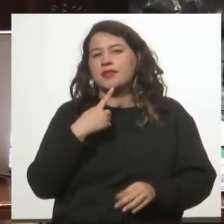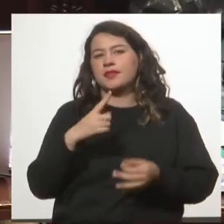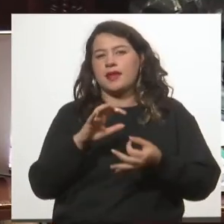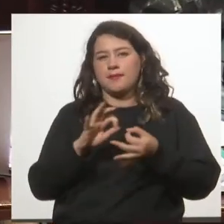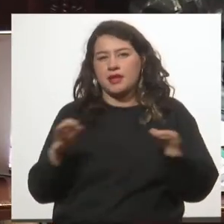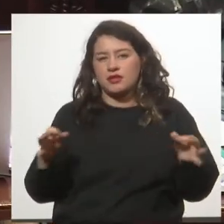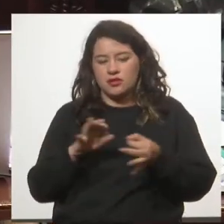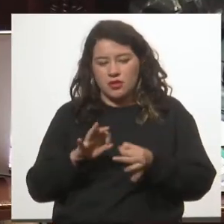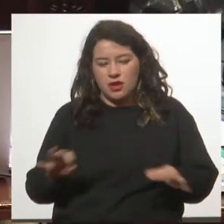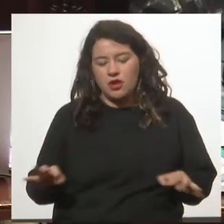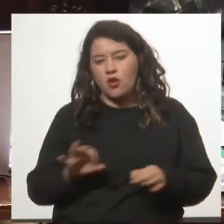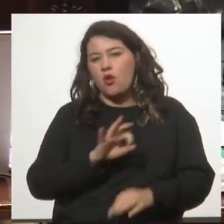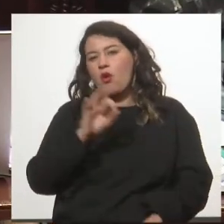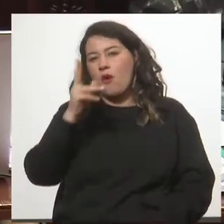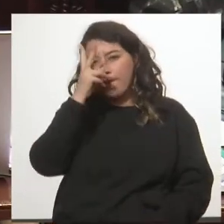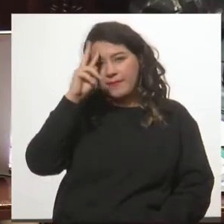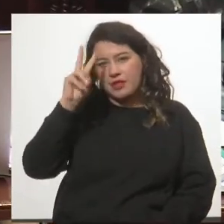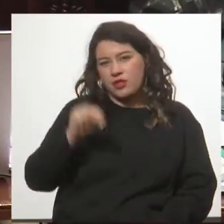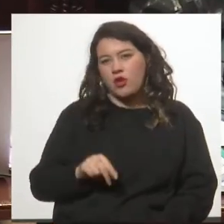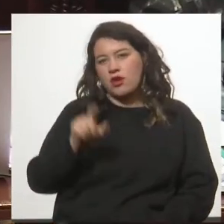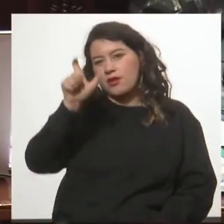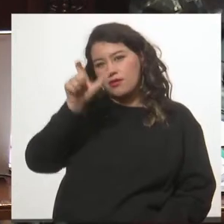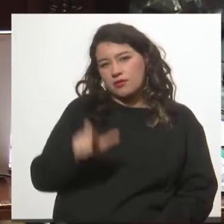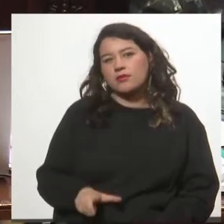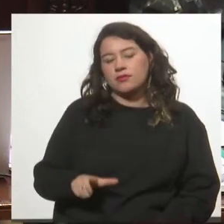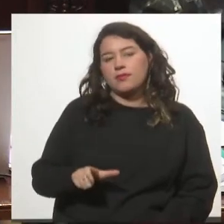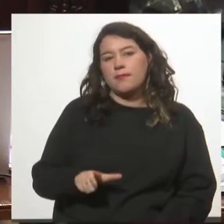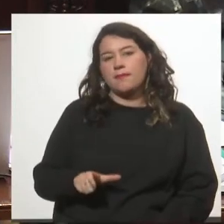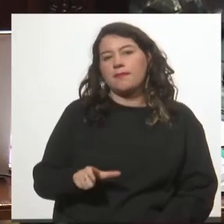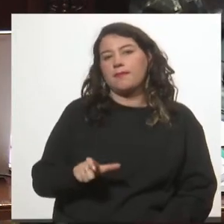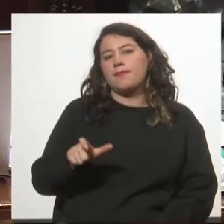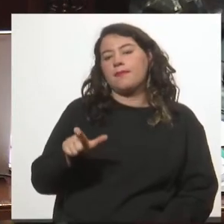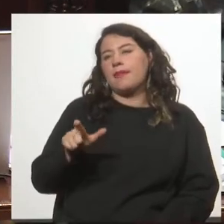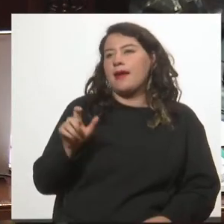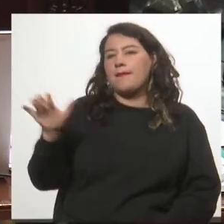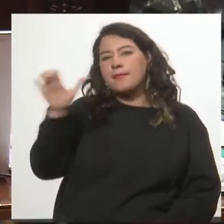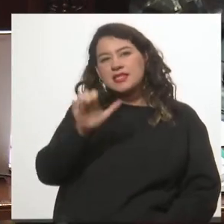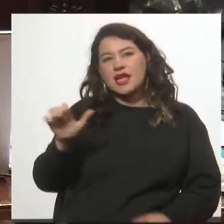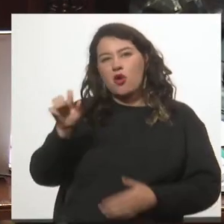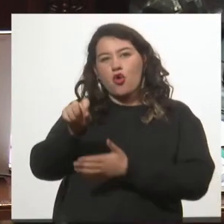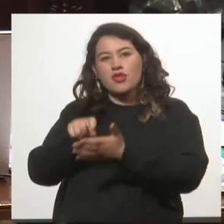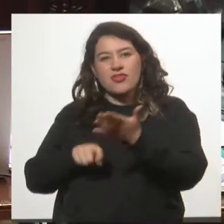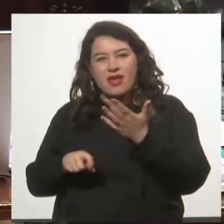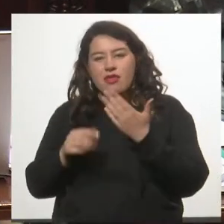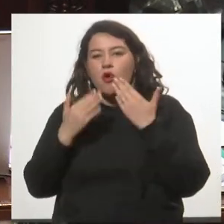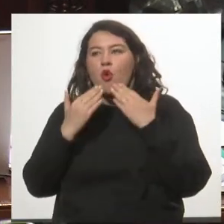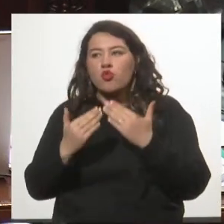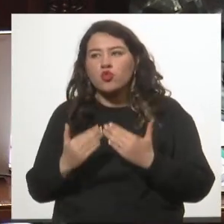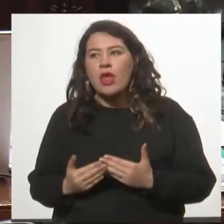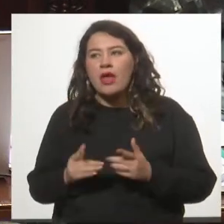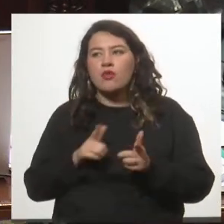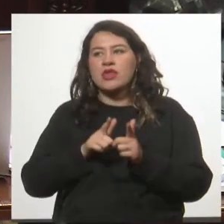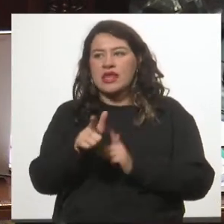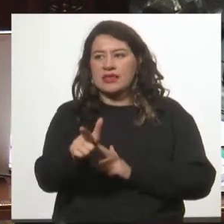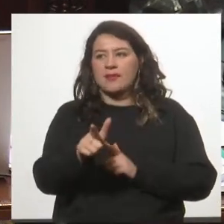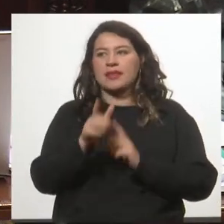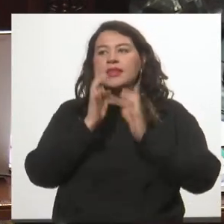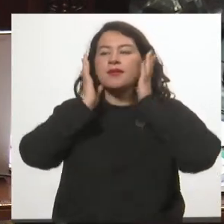o juicios de la consultora price waterhouse que fue contratada en forma directa